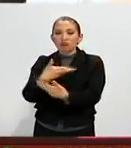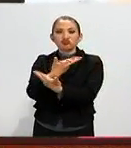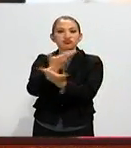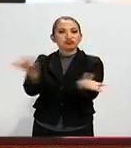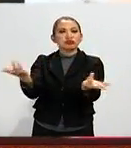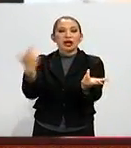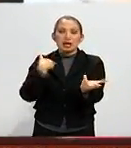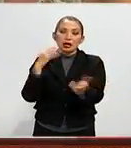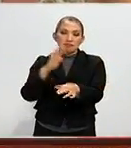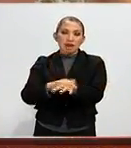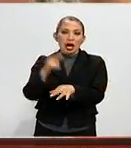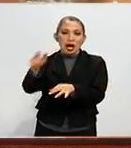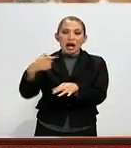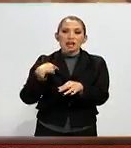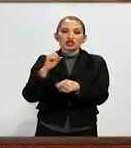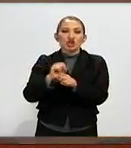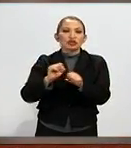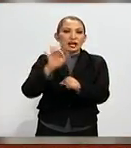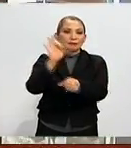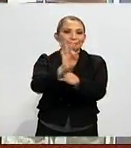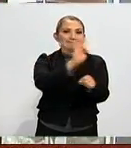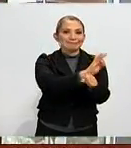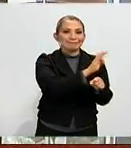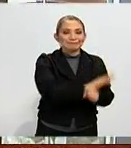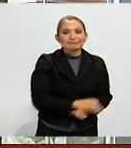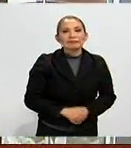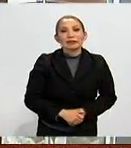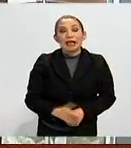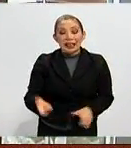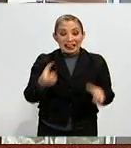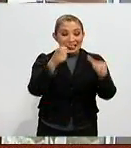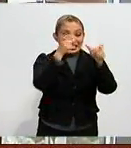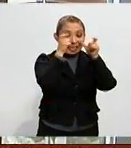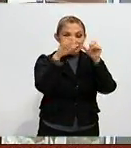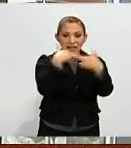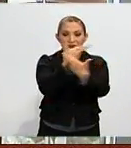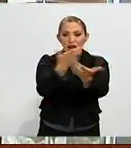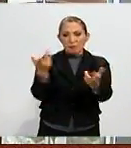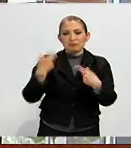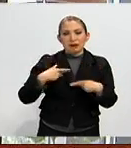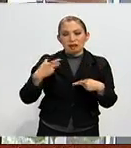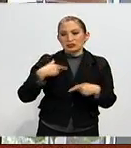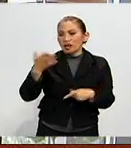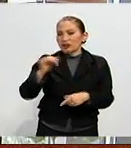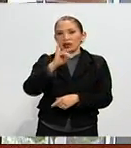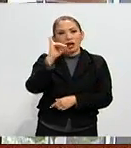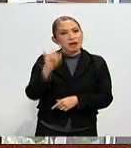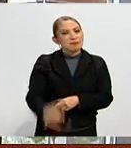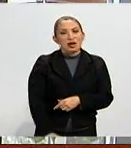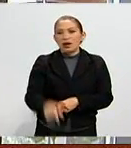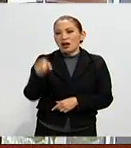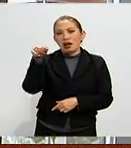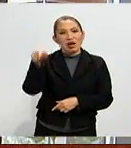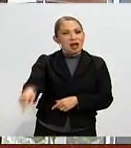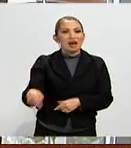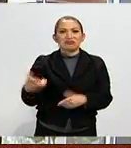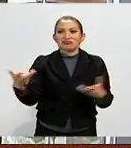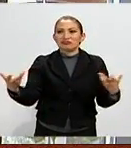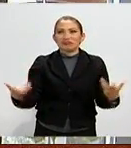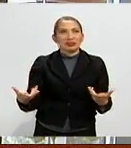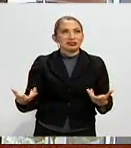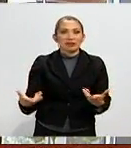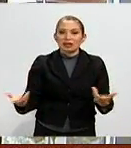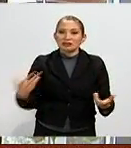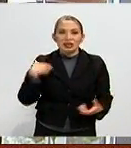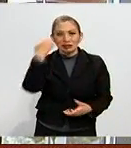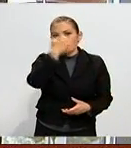donaciones y aumentar el impacto social. Y los lentes que se donan son a las personas que nunca han hecho o se